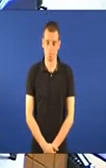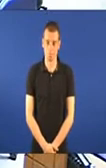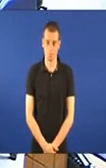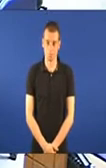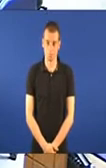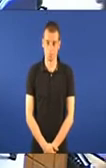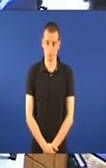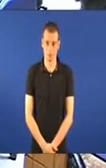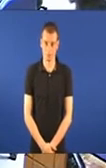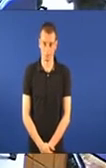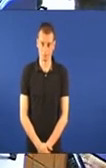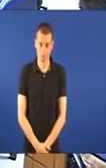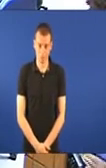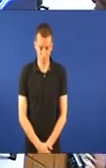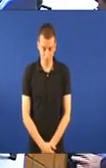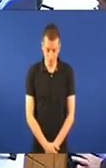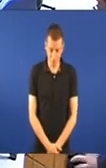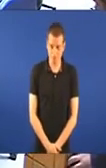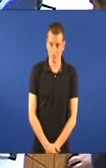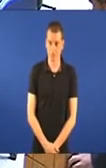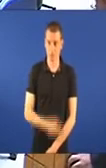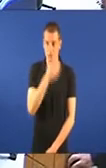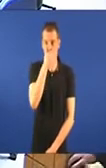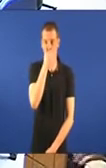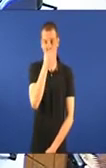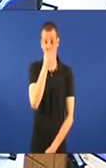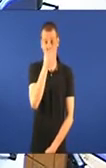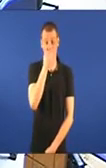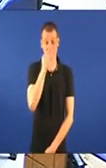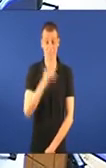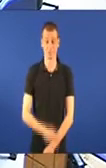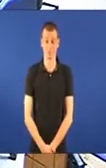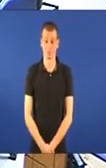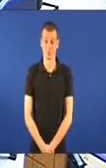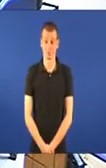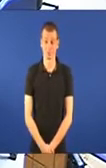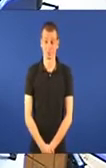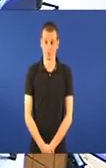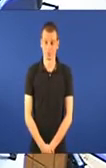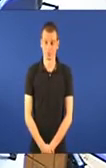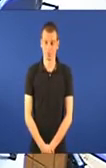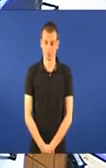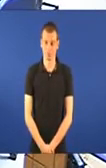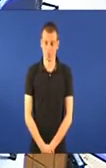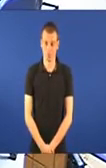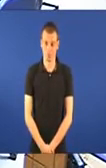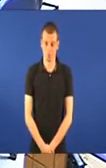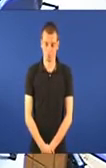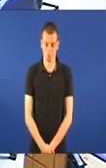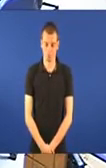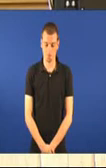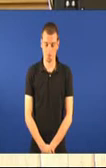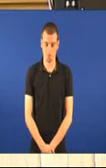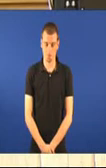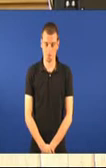Aquí remata a intervención do voceiro do Bloque Nacionalista Galego, Francisco Jorquera, que